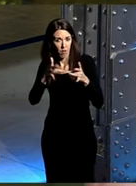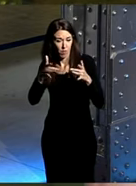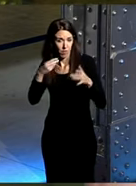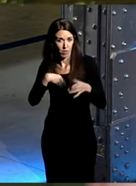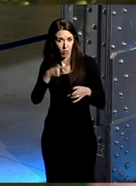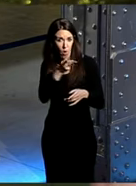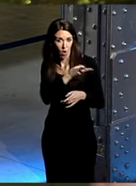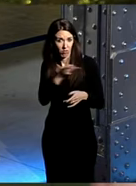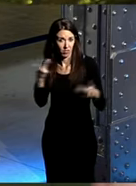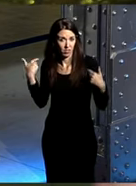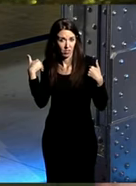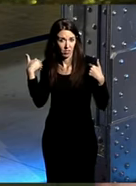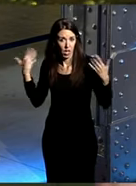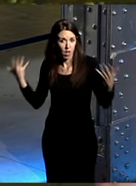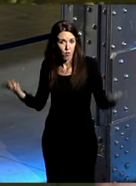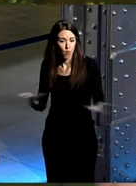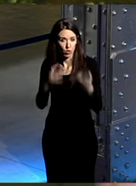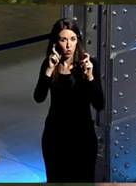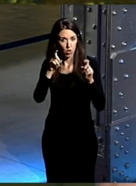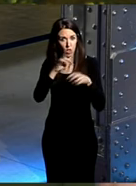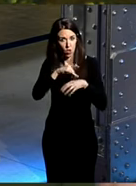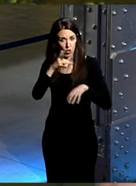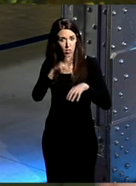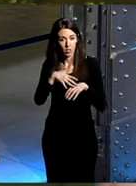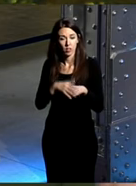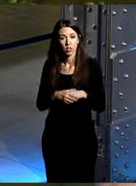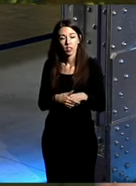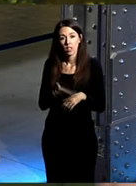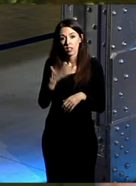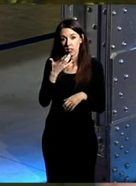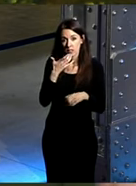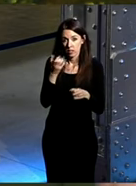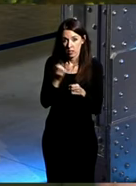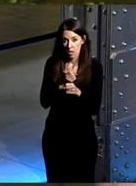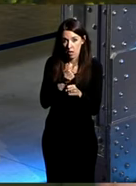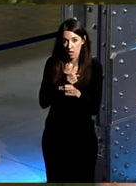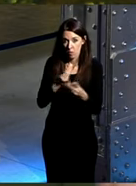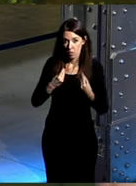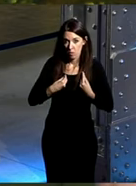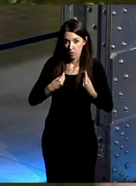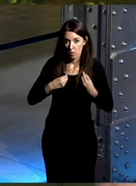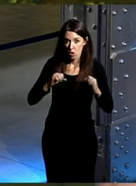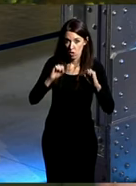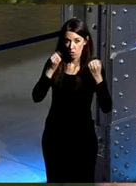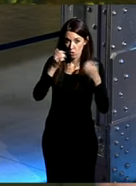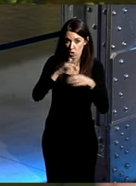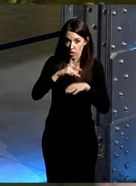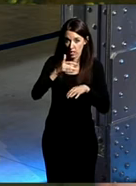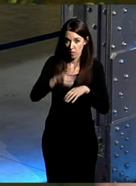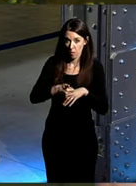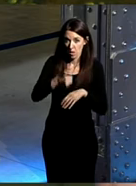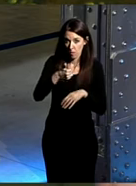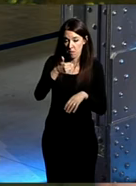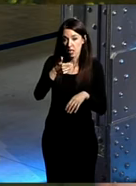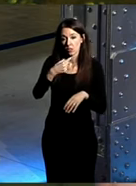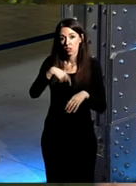digital. Si trabajamos y vivimos en una realidad digital, cada vez más digital, y